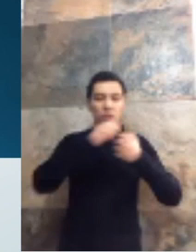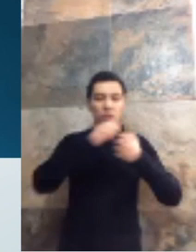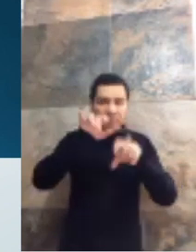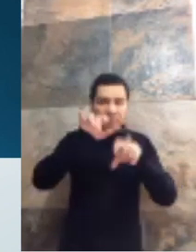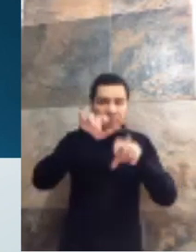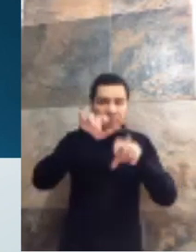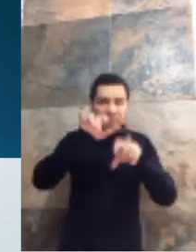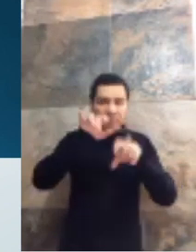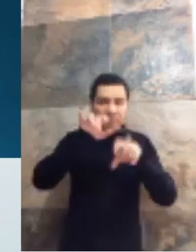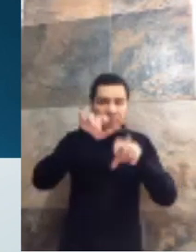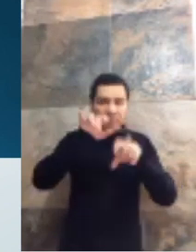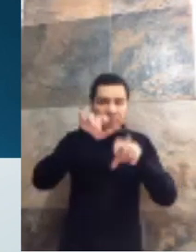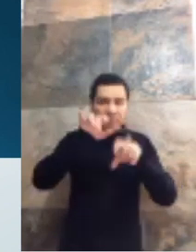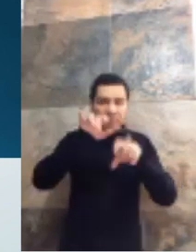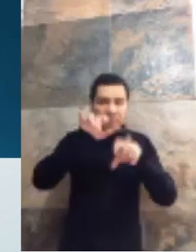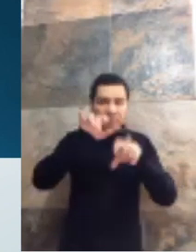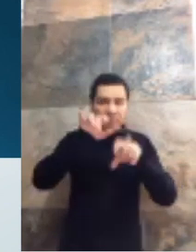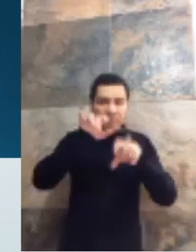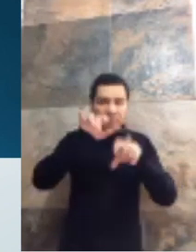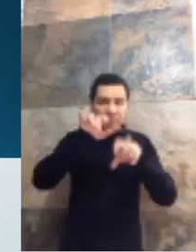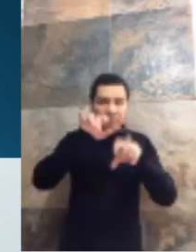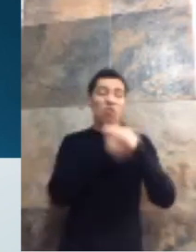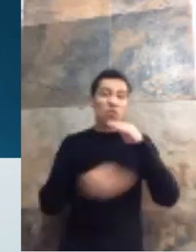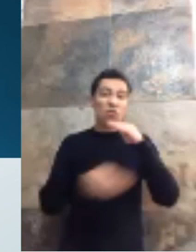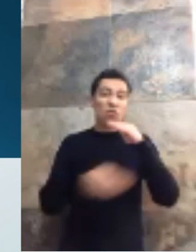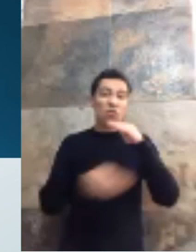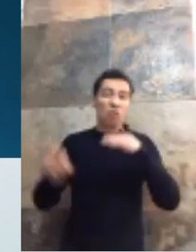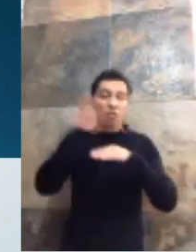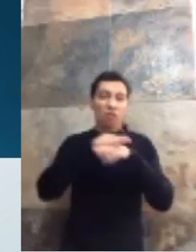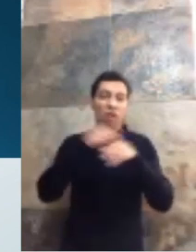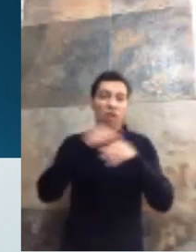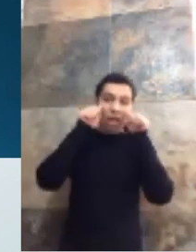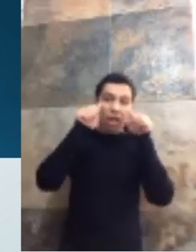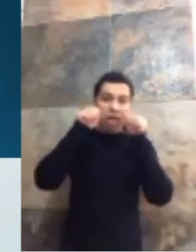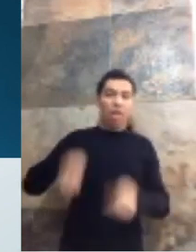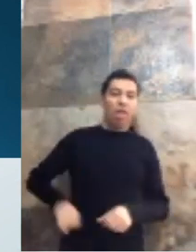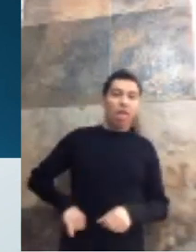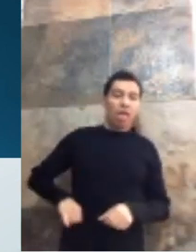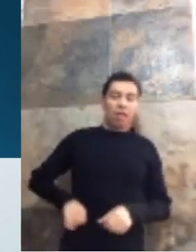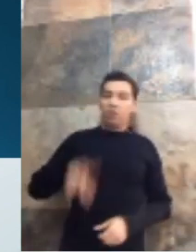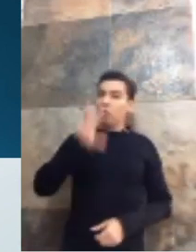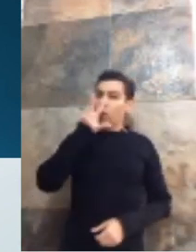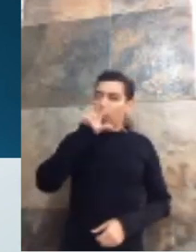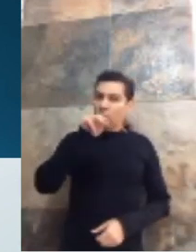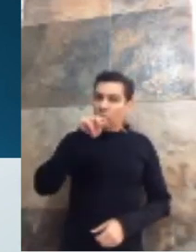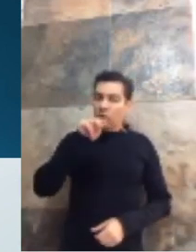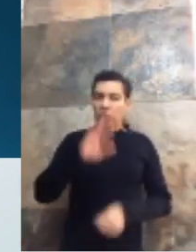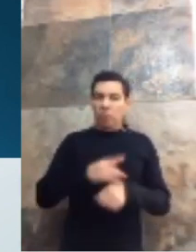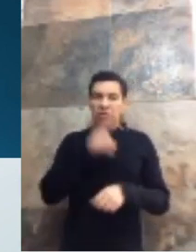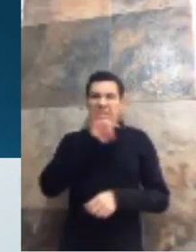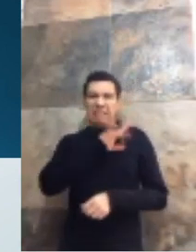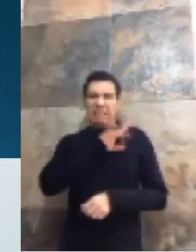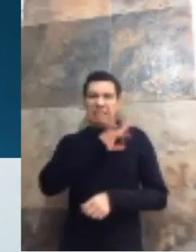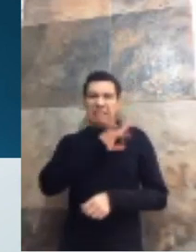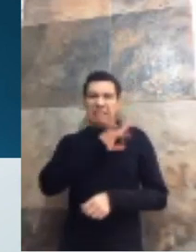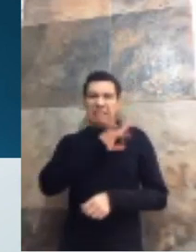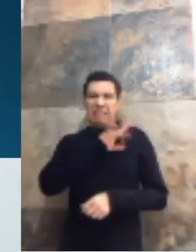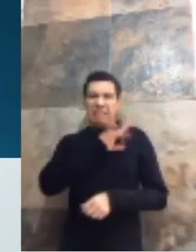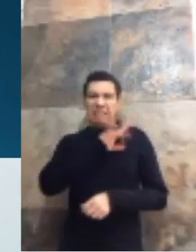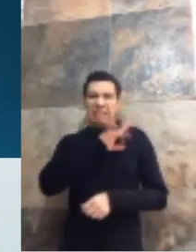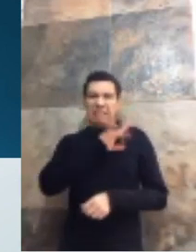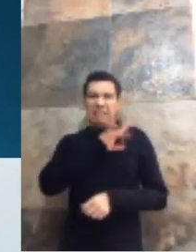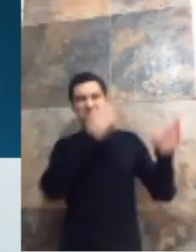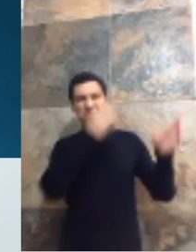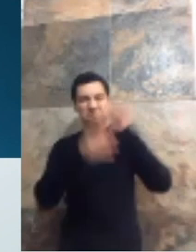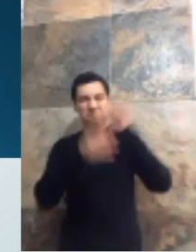las principales a seguir para esta primera pregunta. Y hay una tercera que sería, ¿qué tanto lo